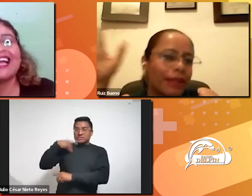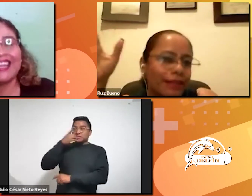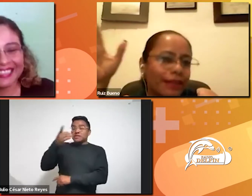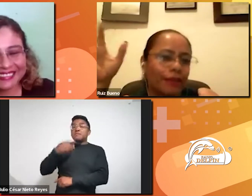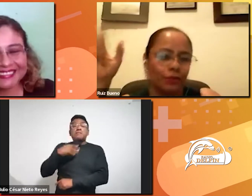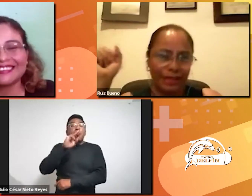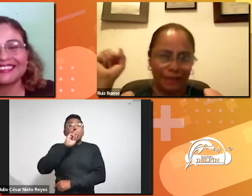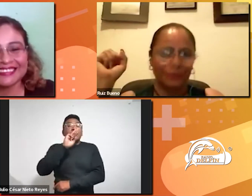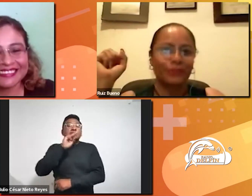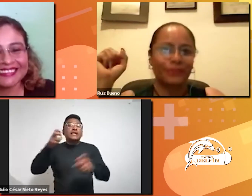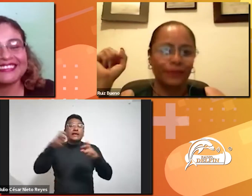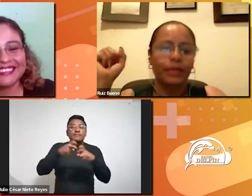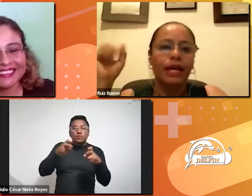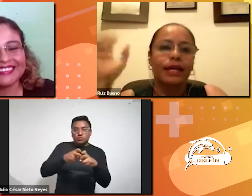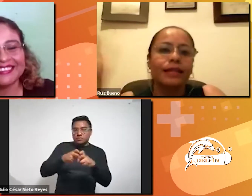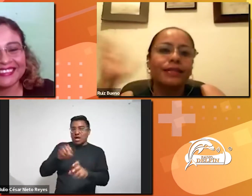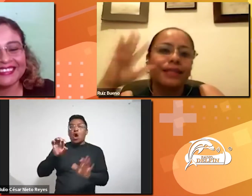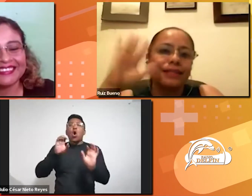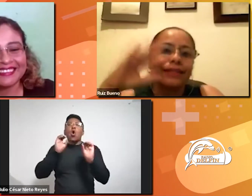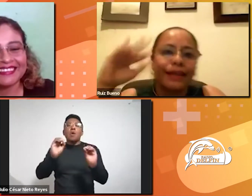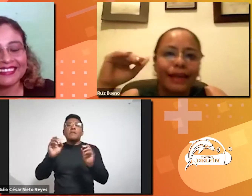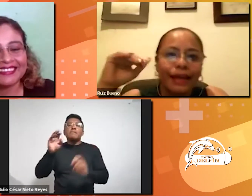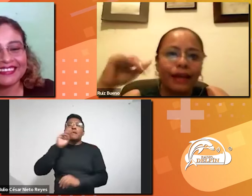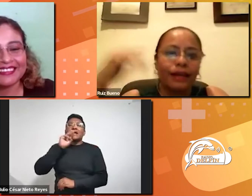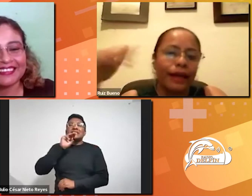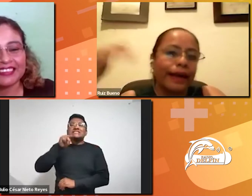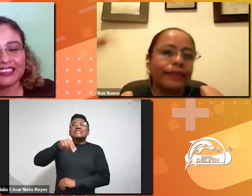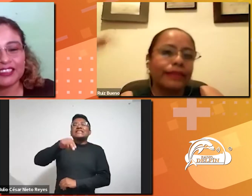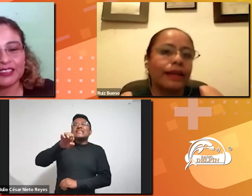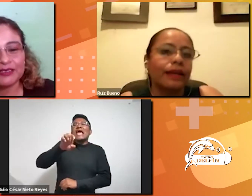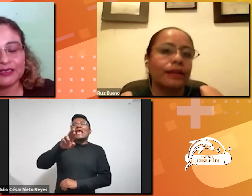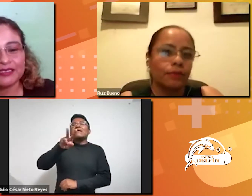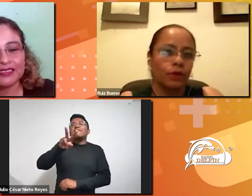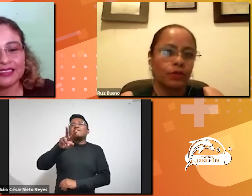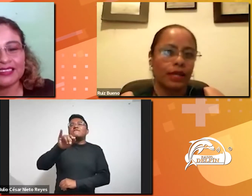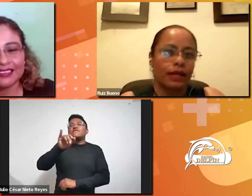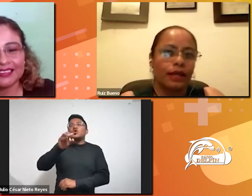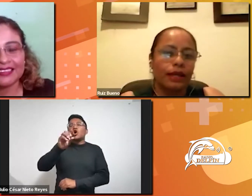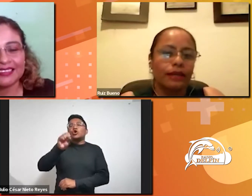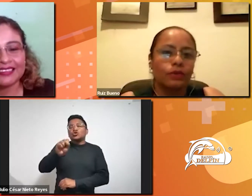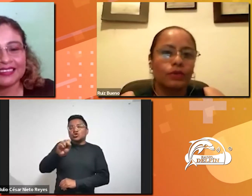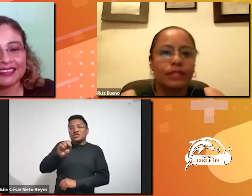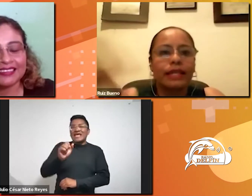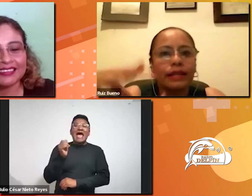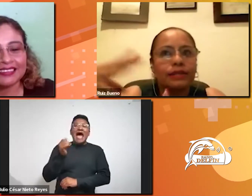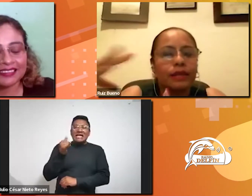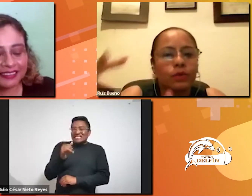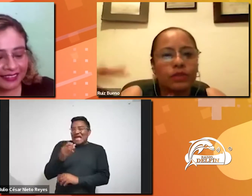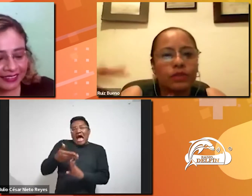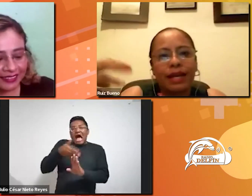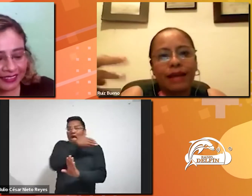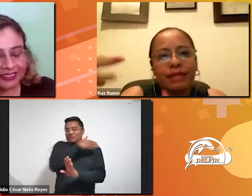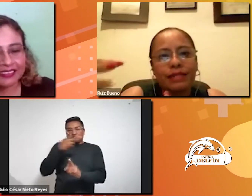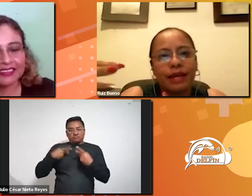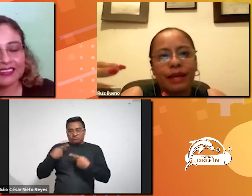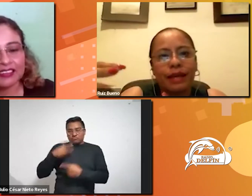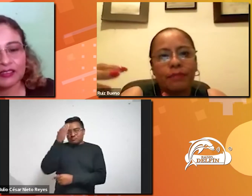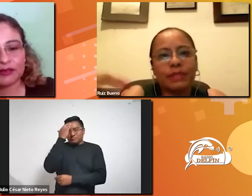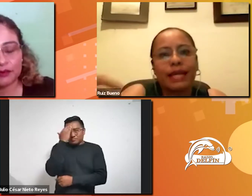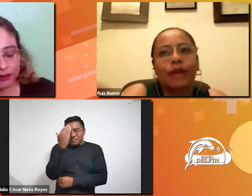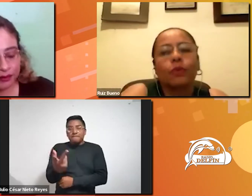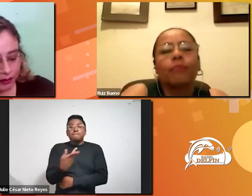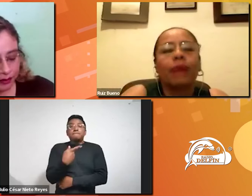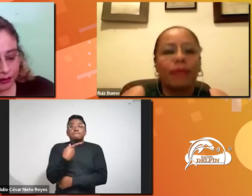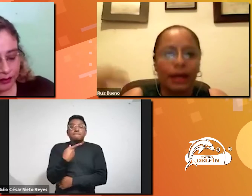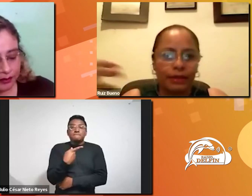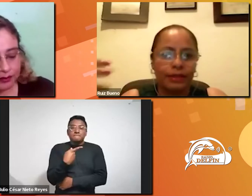mamá padece de los nervios, ¿no? Y antes así se creía, que la gente era nerviosa. Entonces se justificaba y